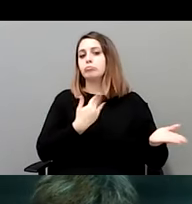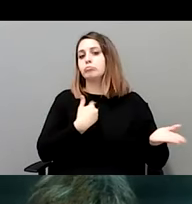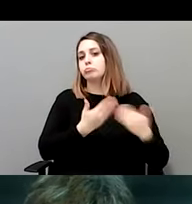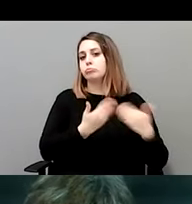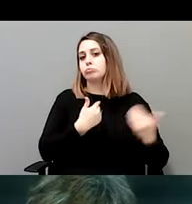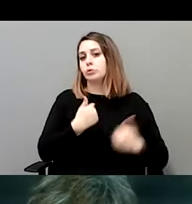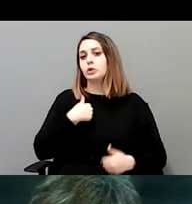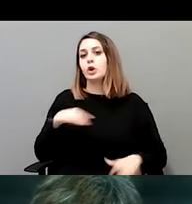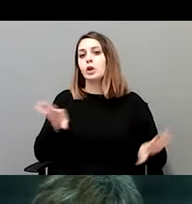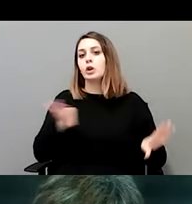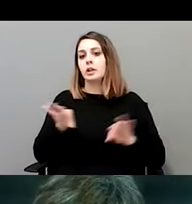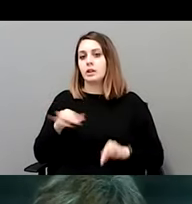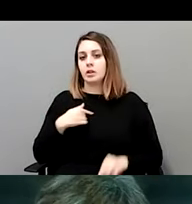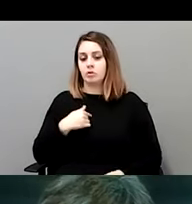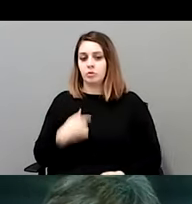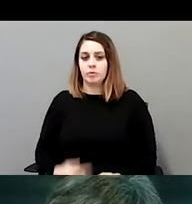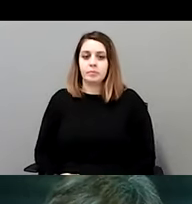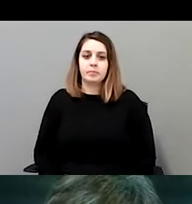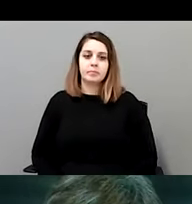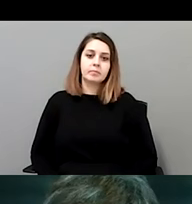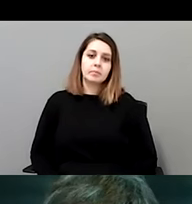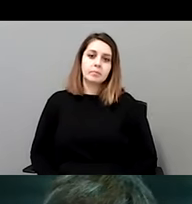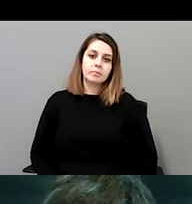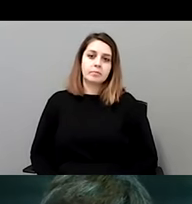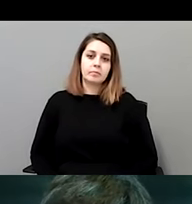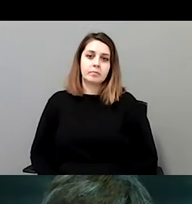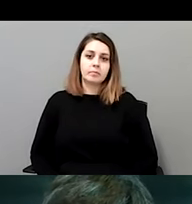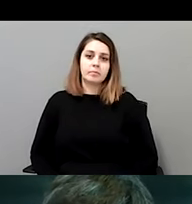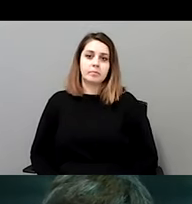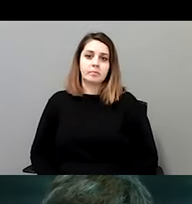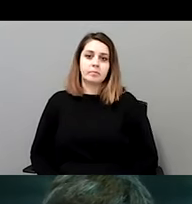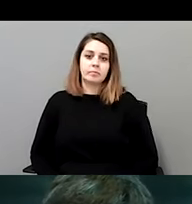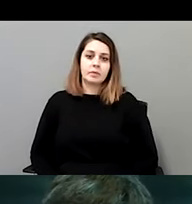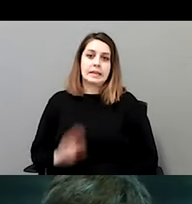lo decido. La siguiente.